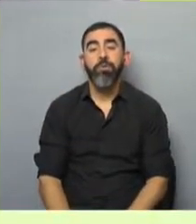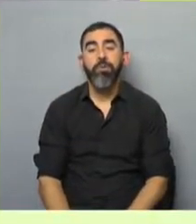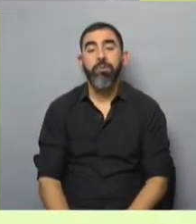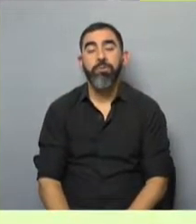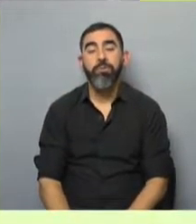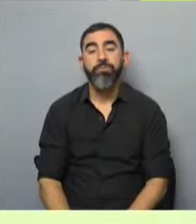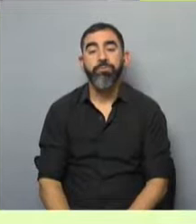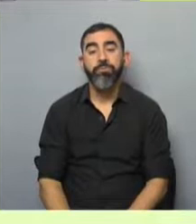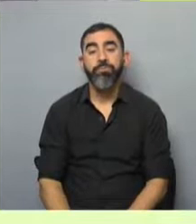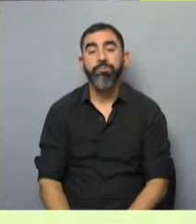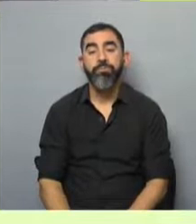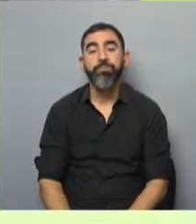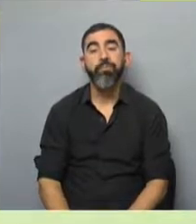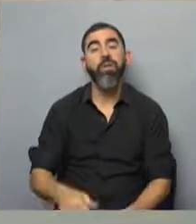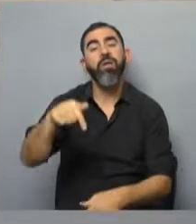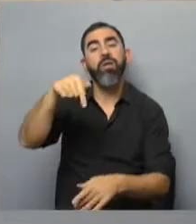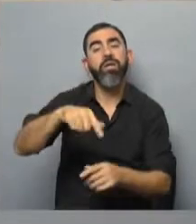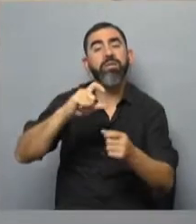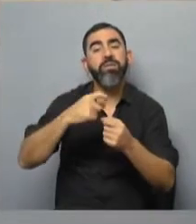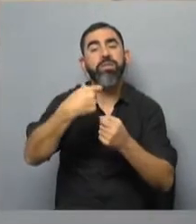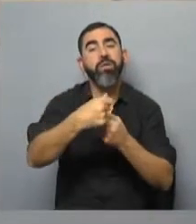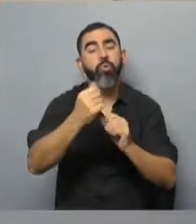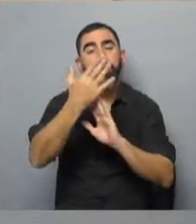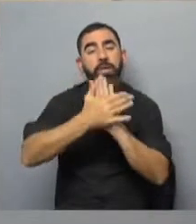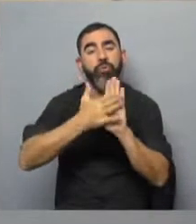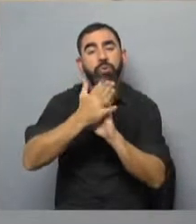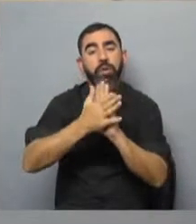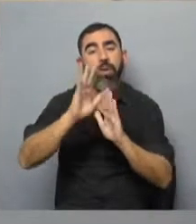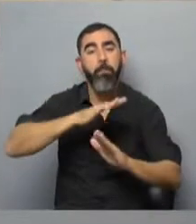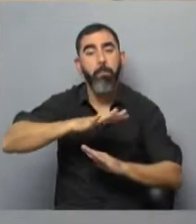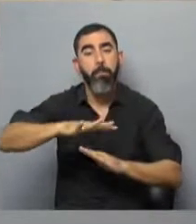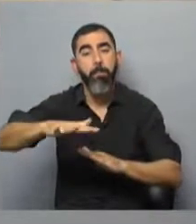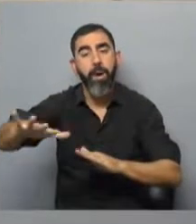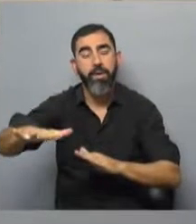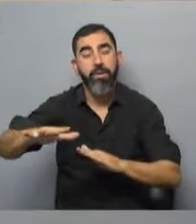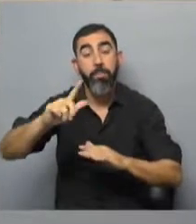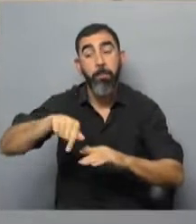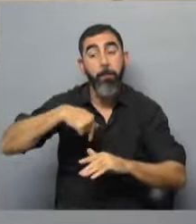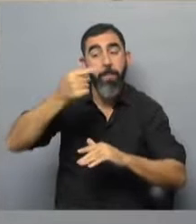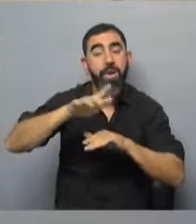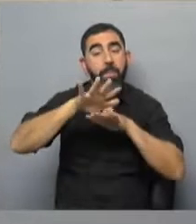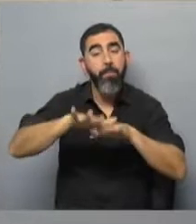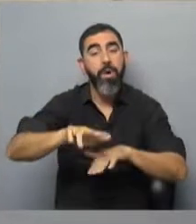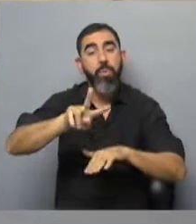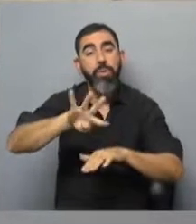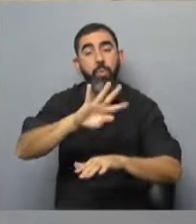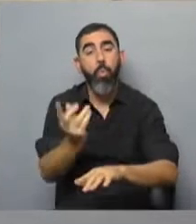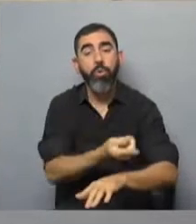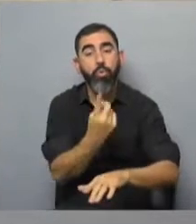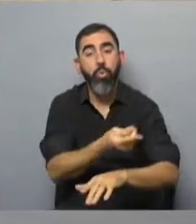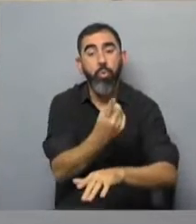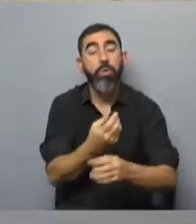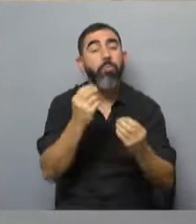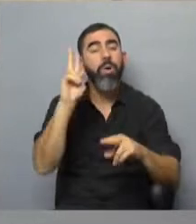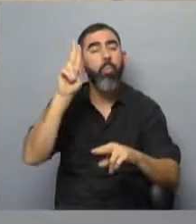Buen mediodía, Rosina. Estoy aquí en el Sindicato Único Nacional del Mar y Afines, que mañana realizan un paro de 24 horas. Esto es